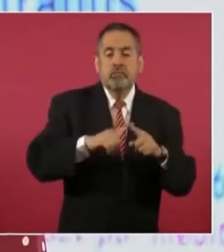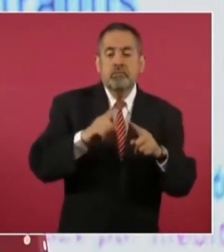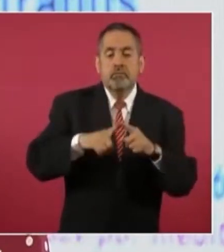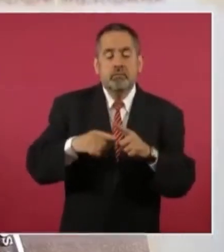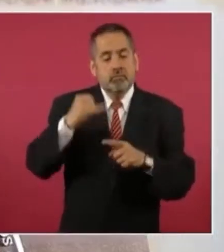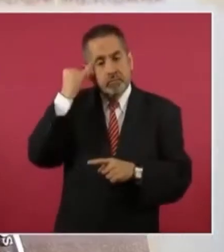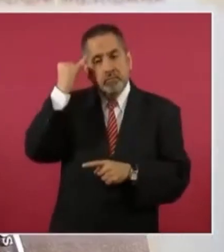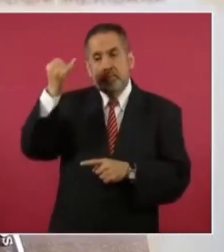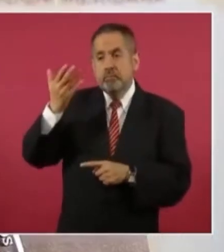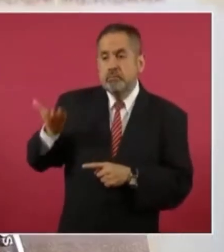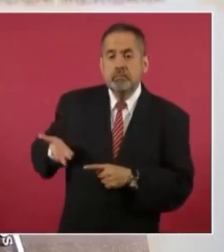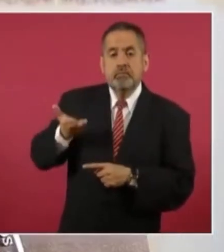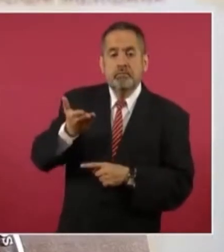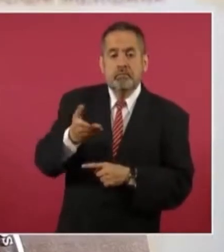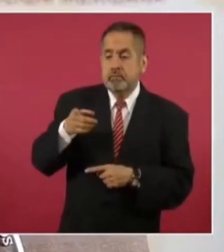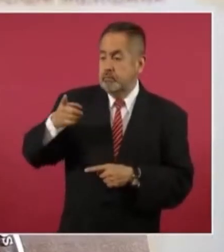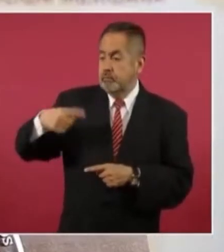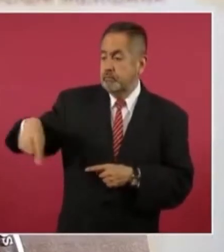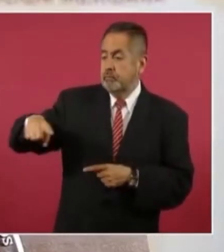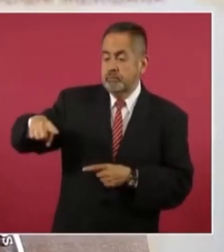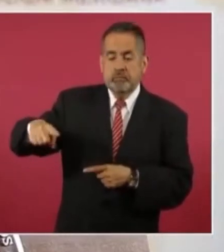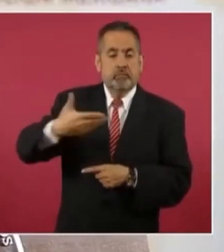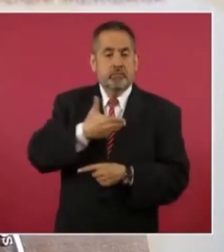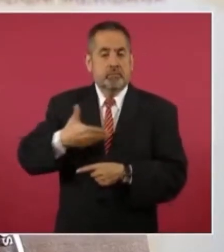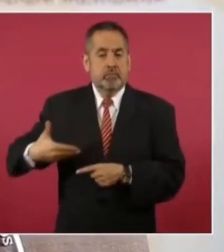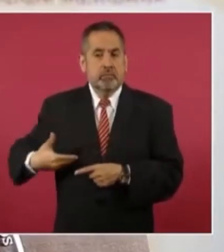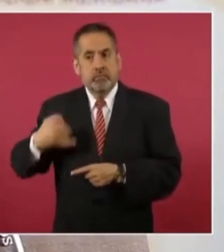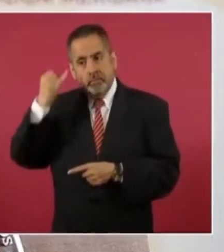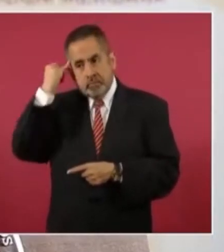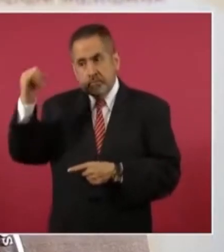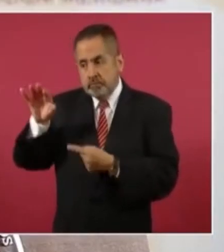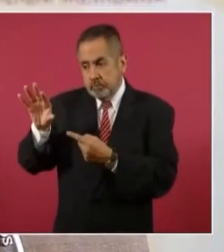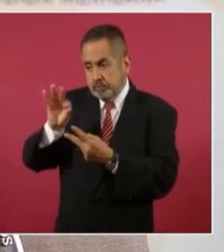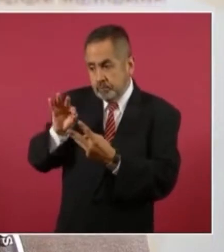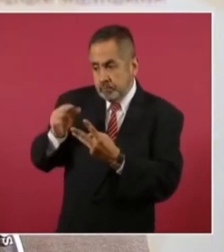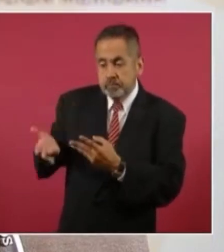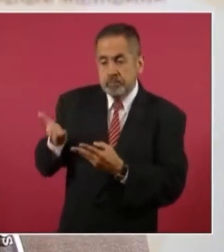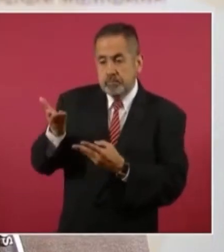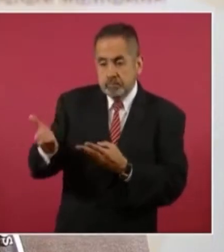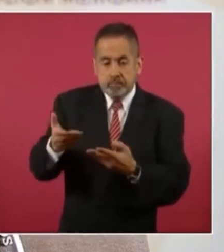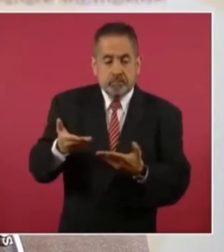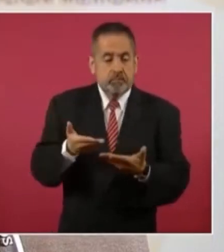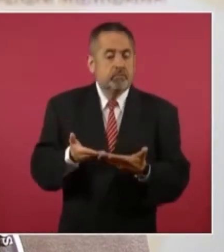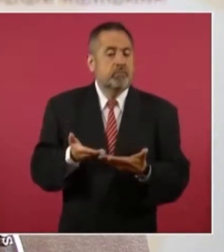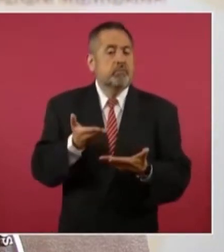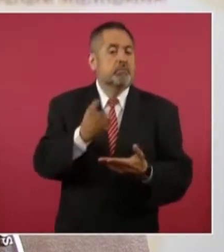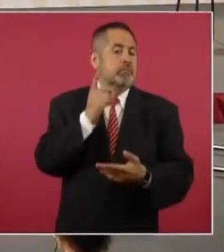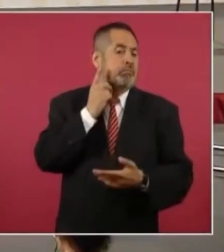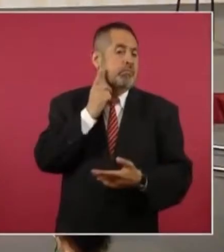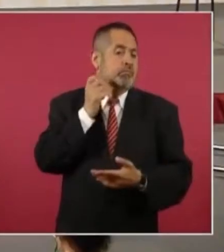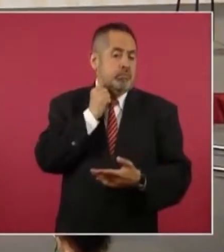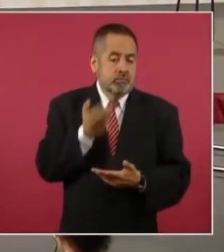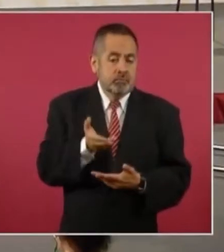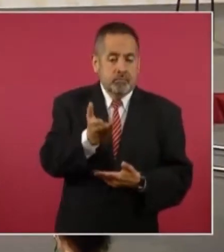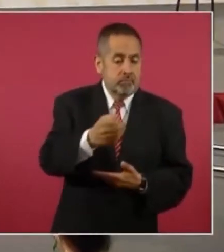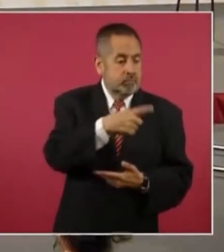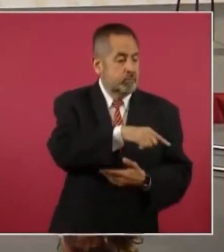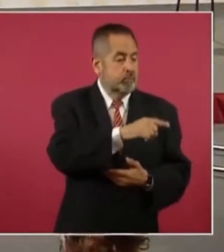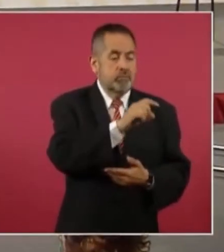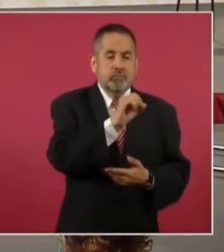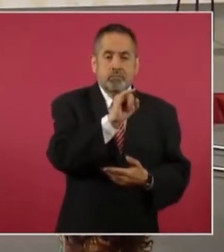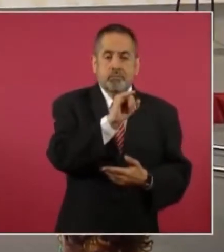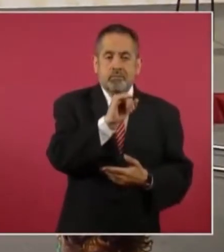propuestos por los tres poderes de la Unión y serán elegidos por medio de voto